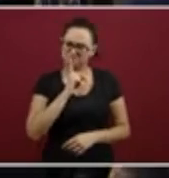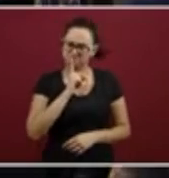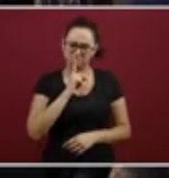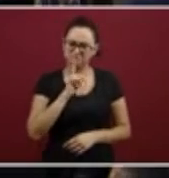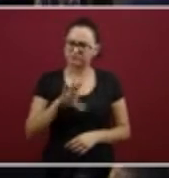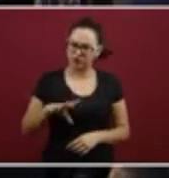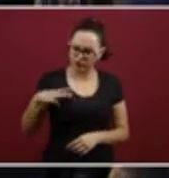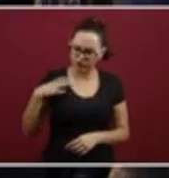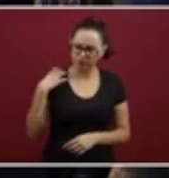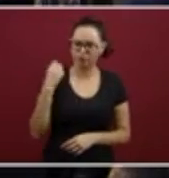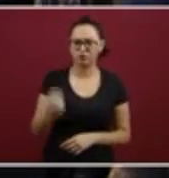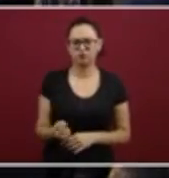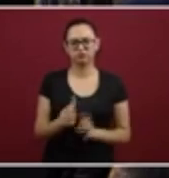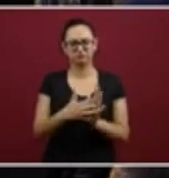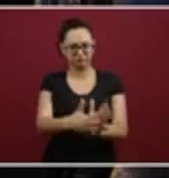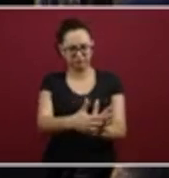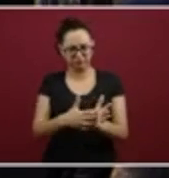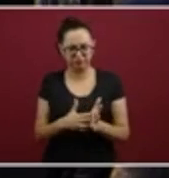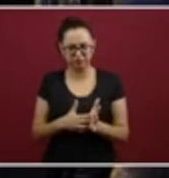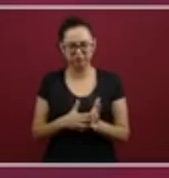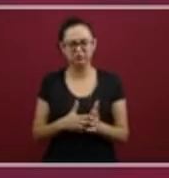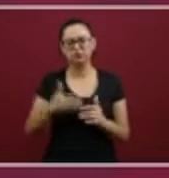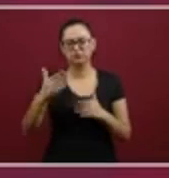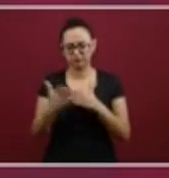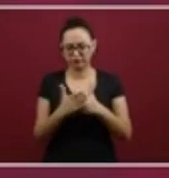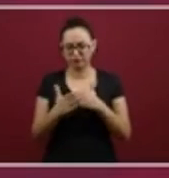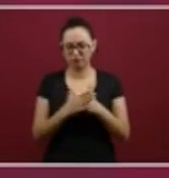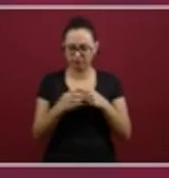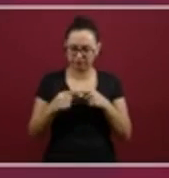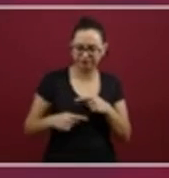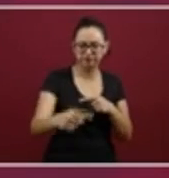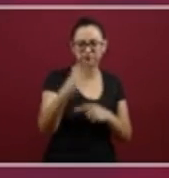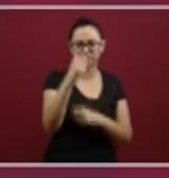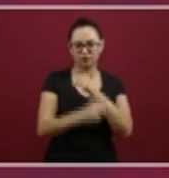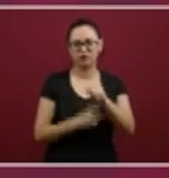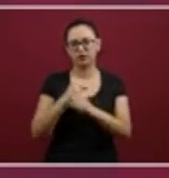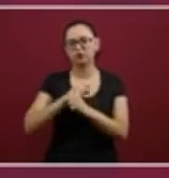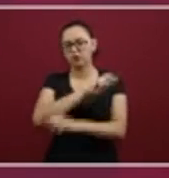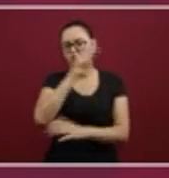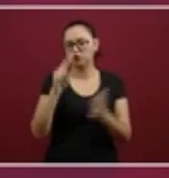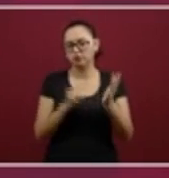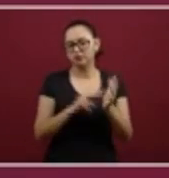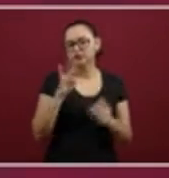Estamos reprogramando el presupuesto de este año,